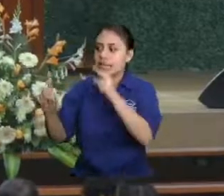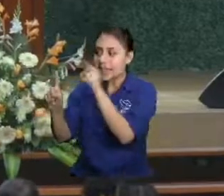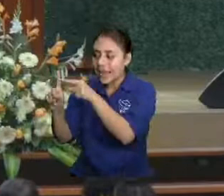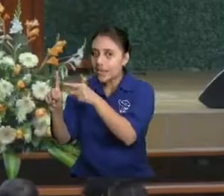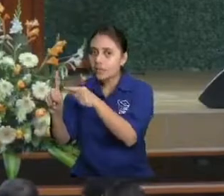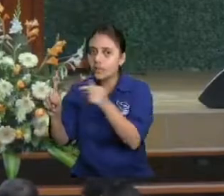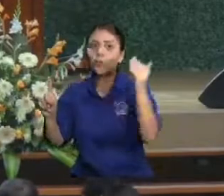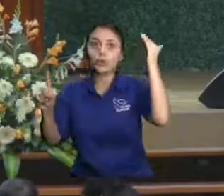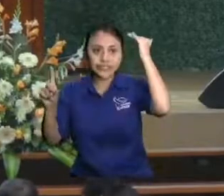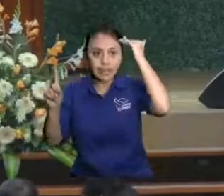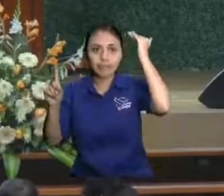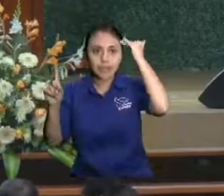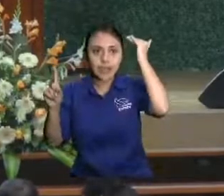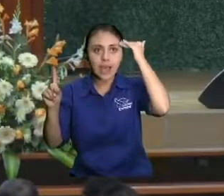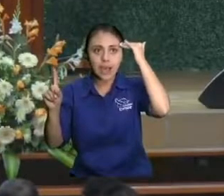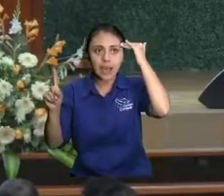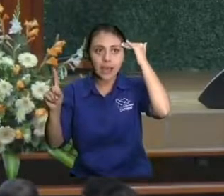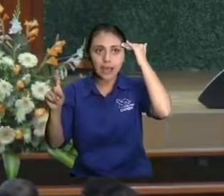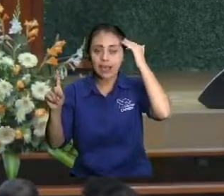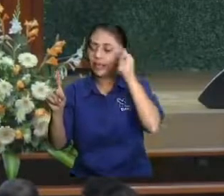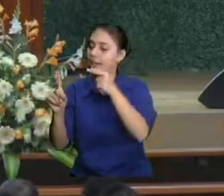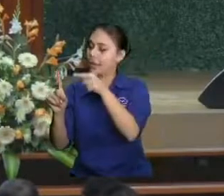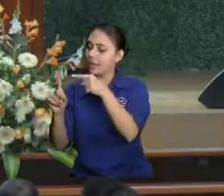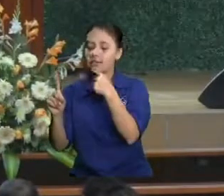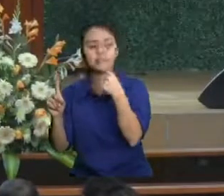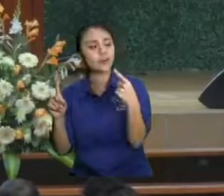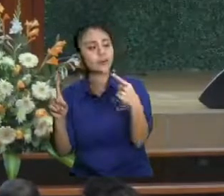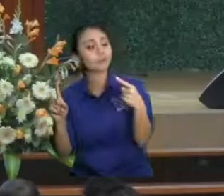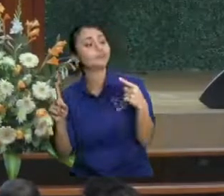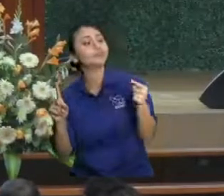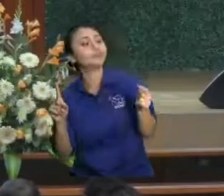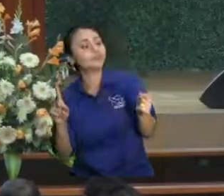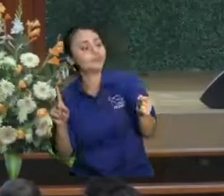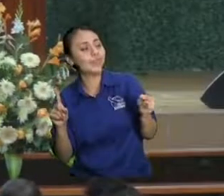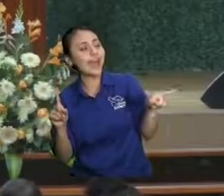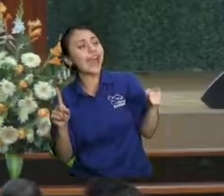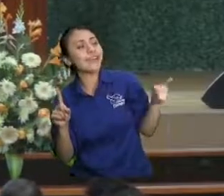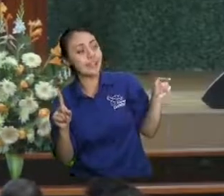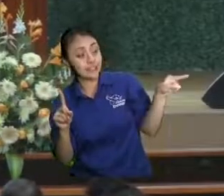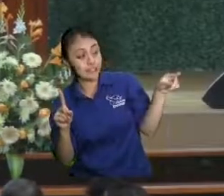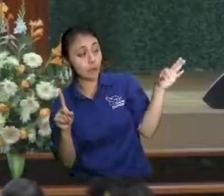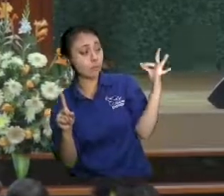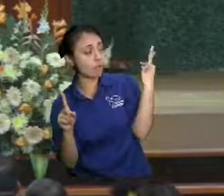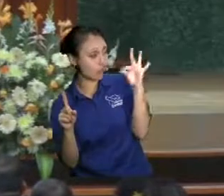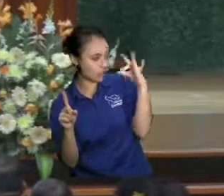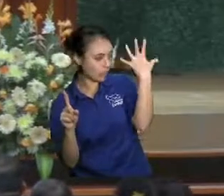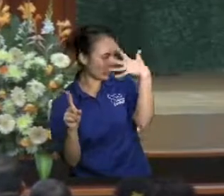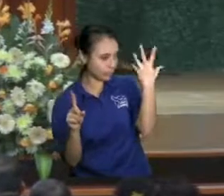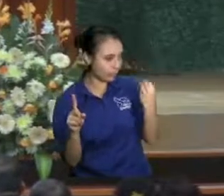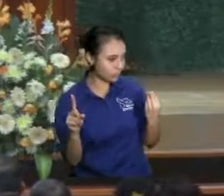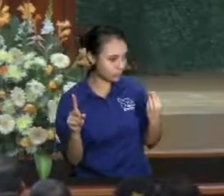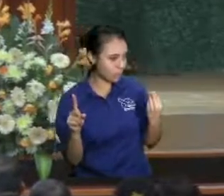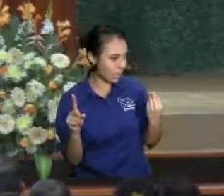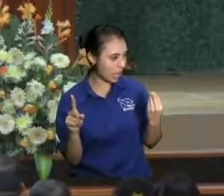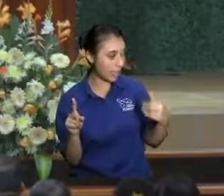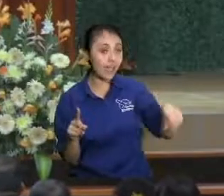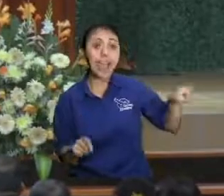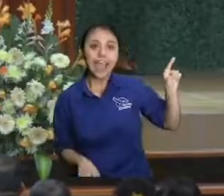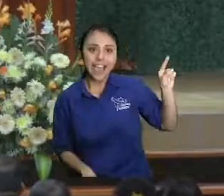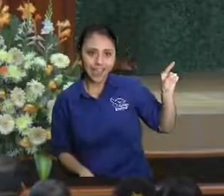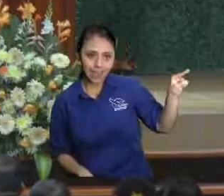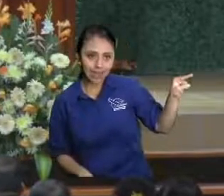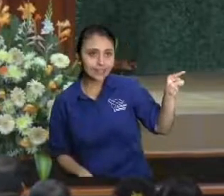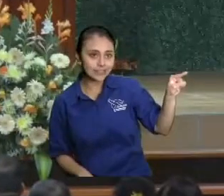sabía, porque cuando él dijo, ¿quién es esa chica? Le dijeron, esa no es la chica de Ipanema, le dijeron. Esa es